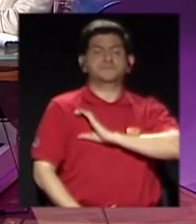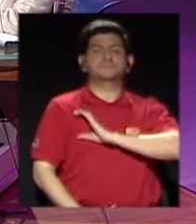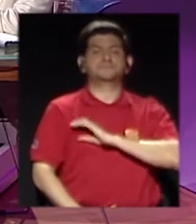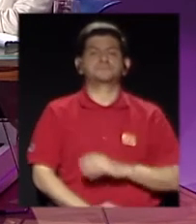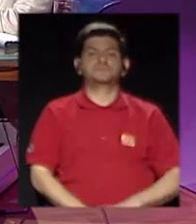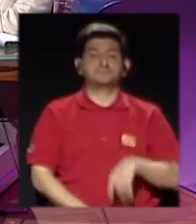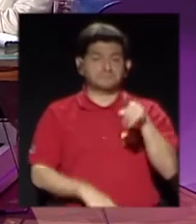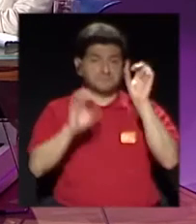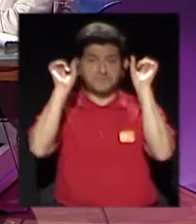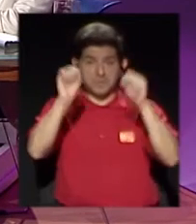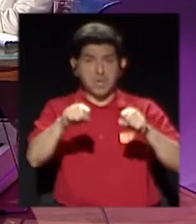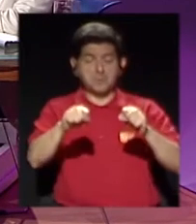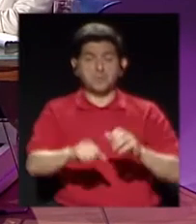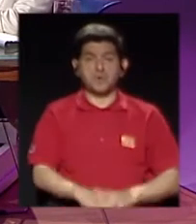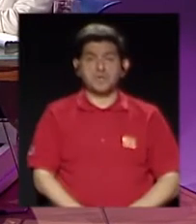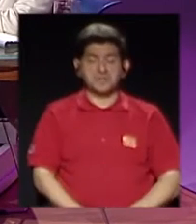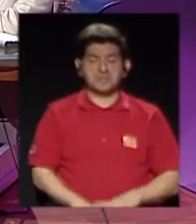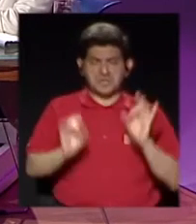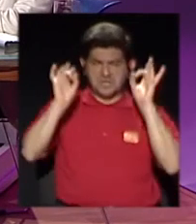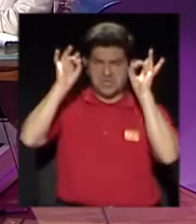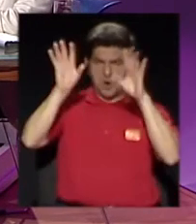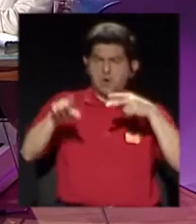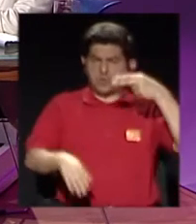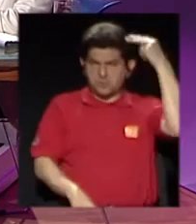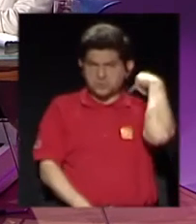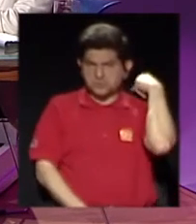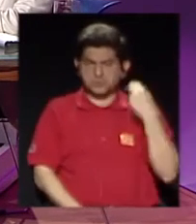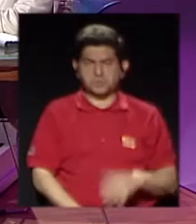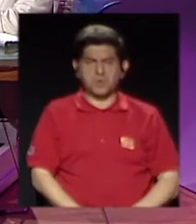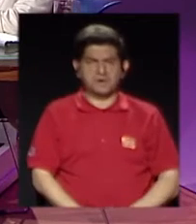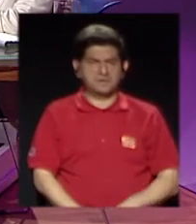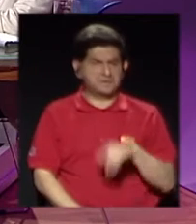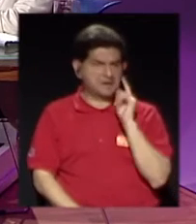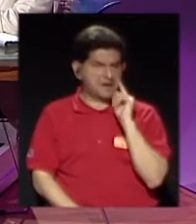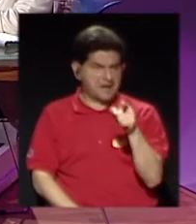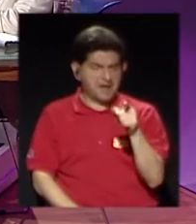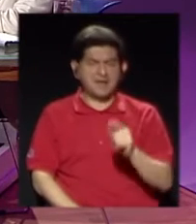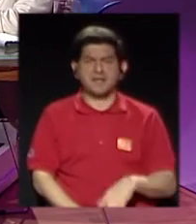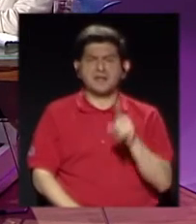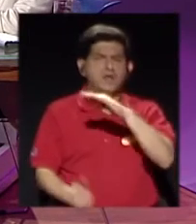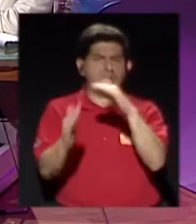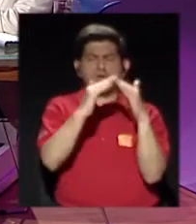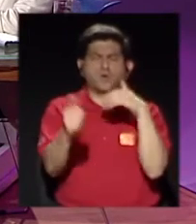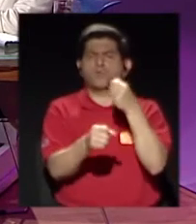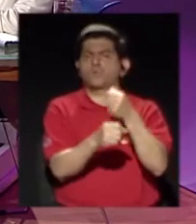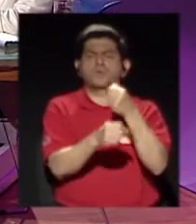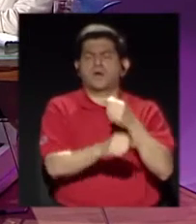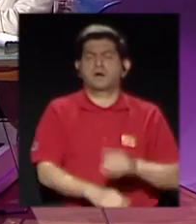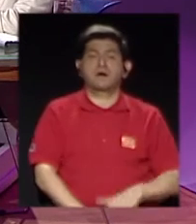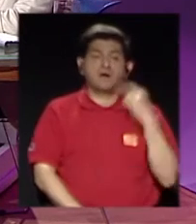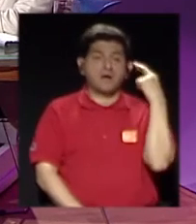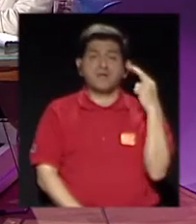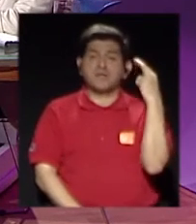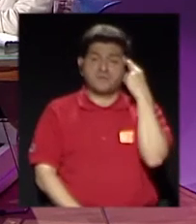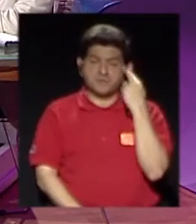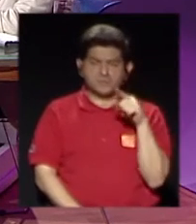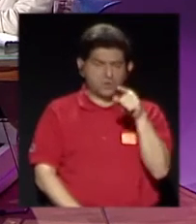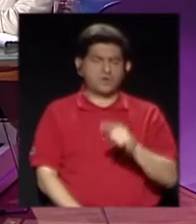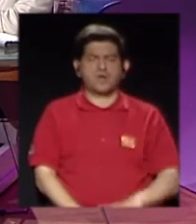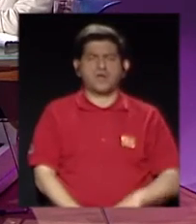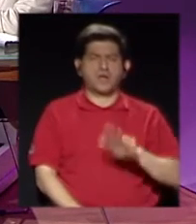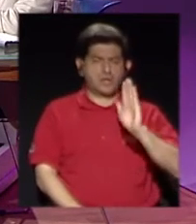qué puede estar homófobo que está destinado en una comunidad y que por lo tanto desde esa